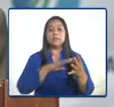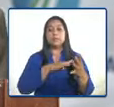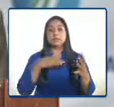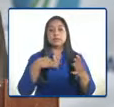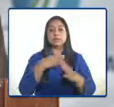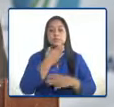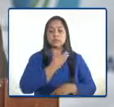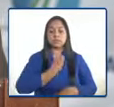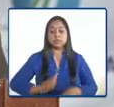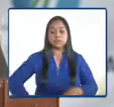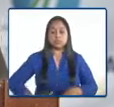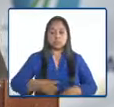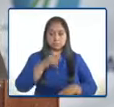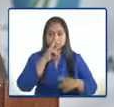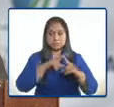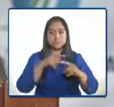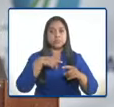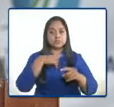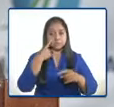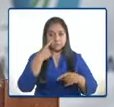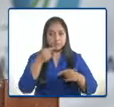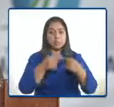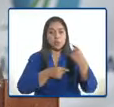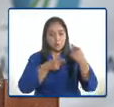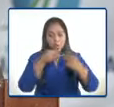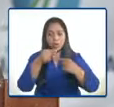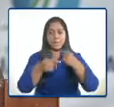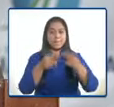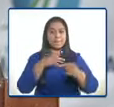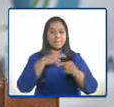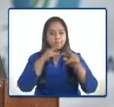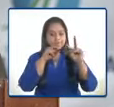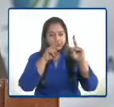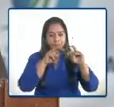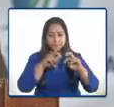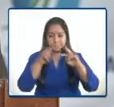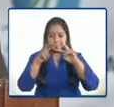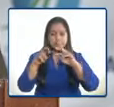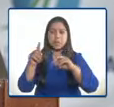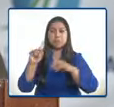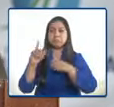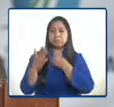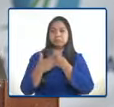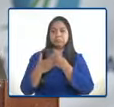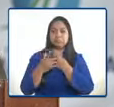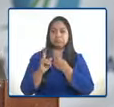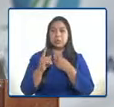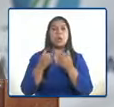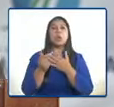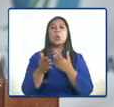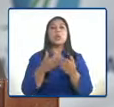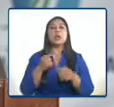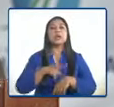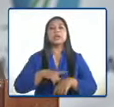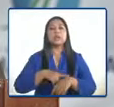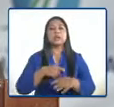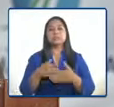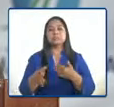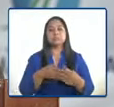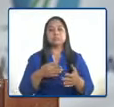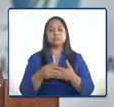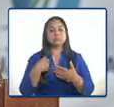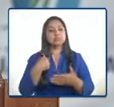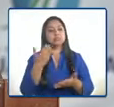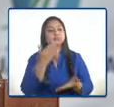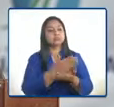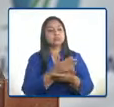lleva a cabo periódicamente inspecciones no anunciadas a cualquier hora del día. Y